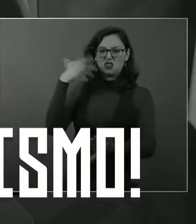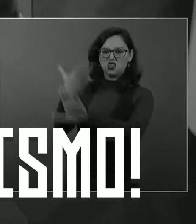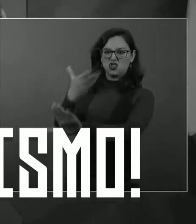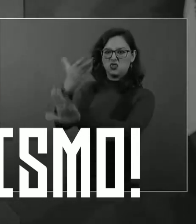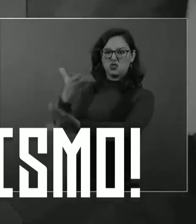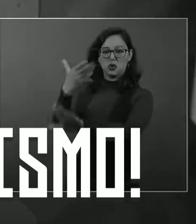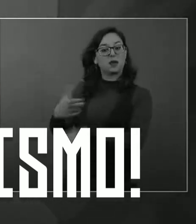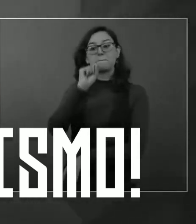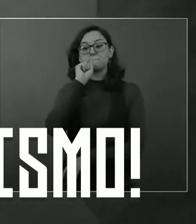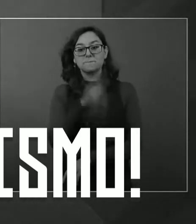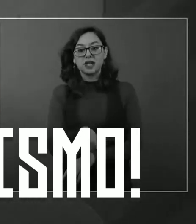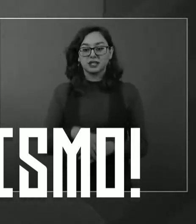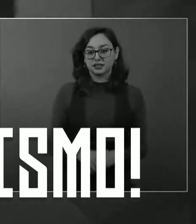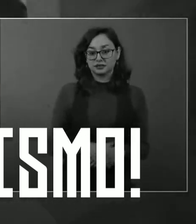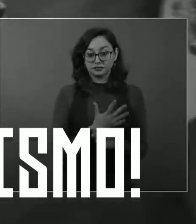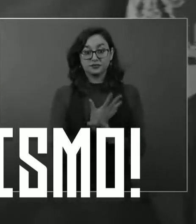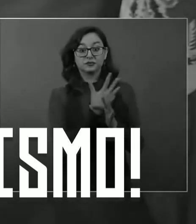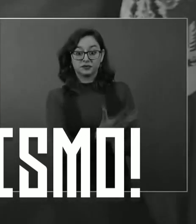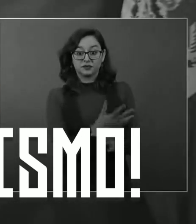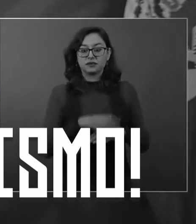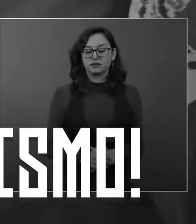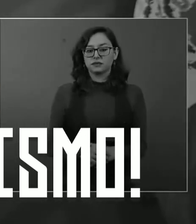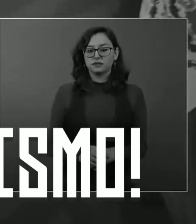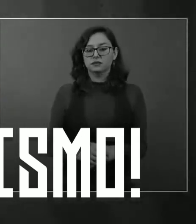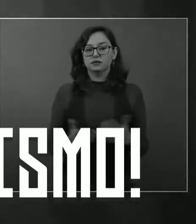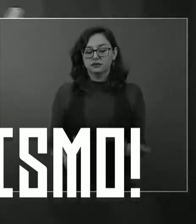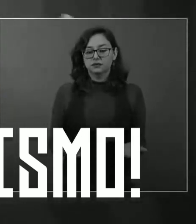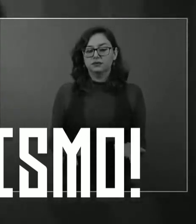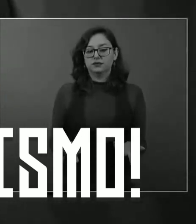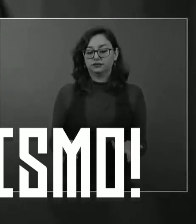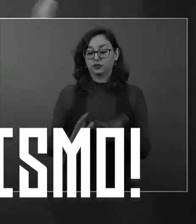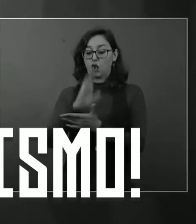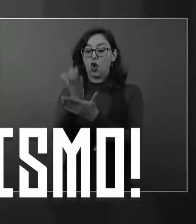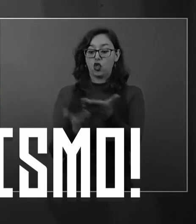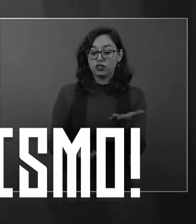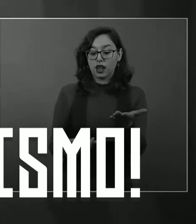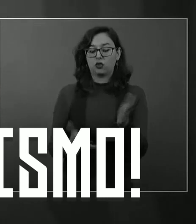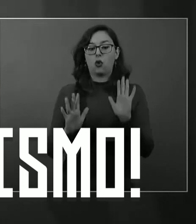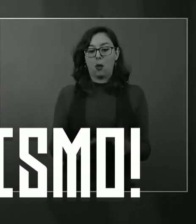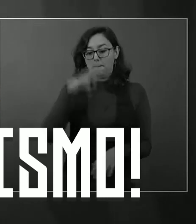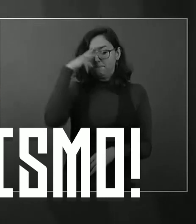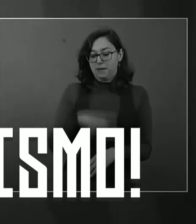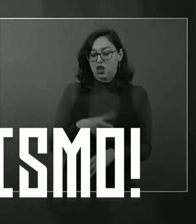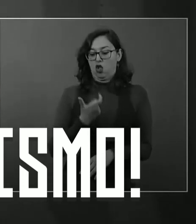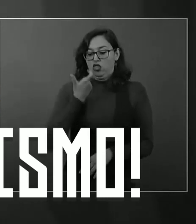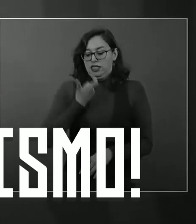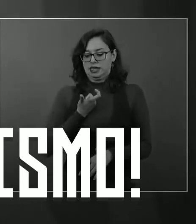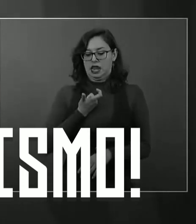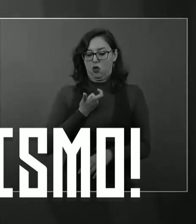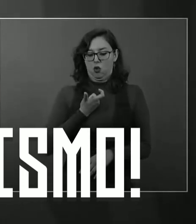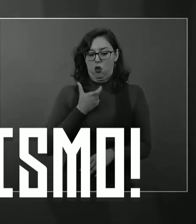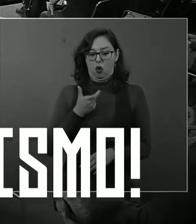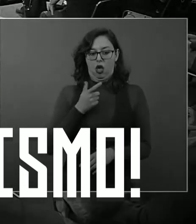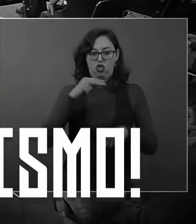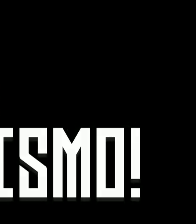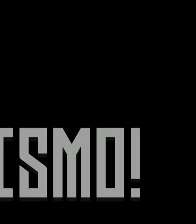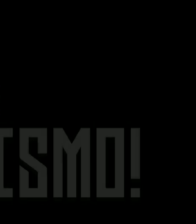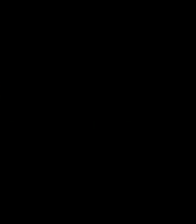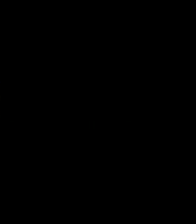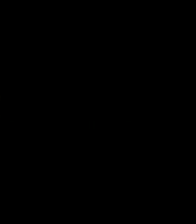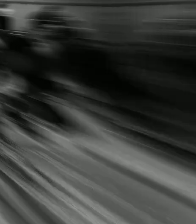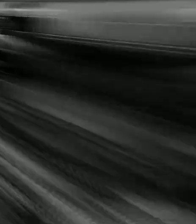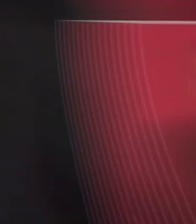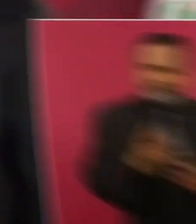Lo que dicen es que se hace un contrato, se le paga al gobierno de Cuba y el gobierno de Cuba le hace un descuento a los médicos. Nosotros no tenemos por qué meternos en